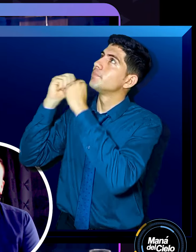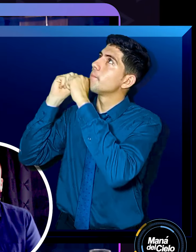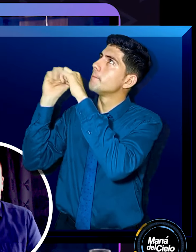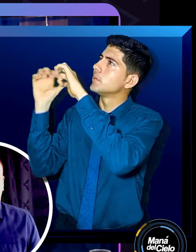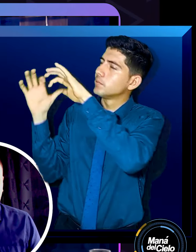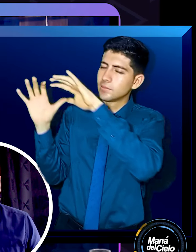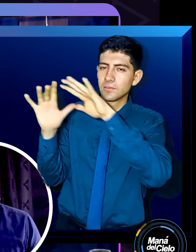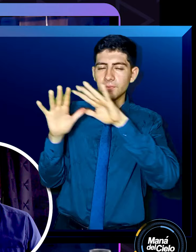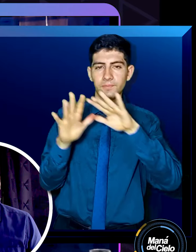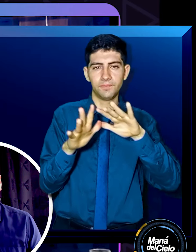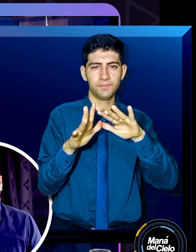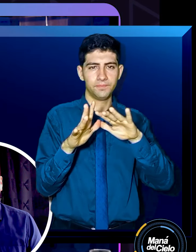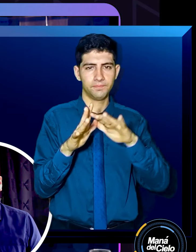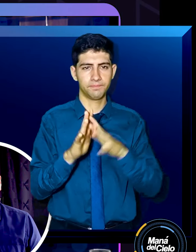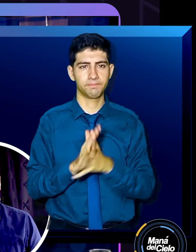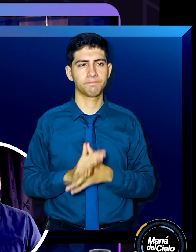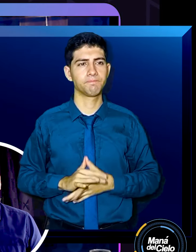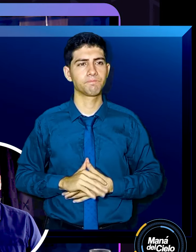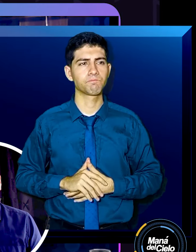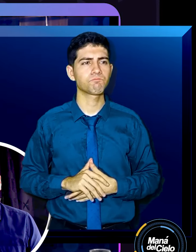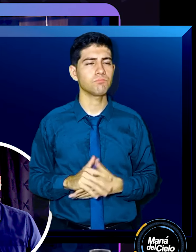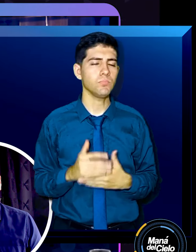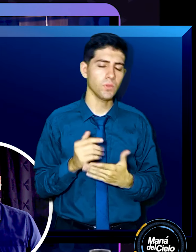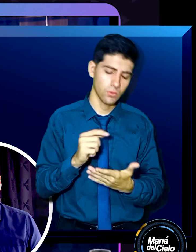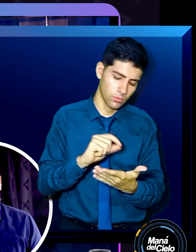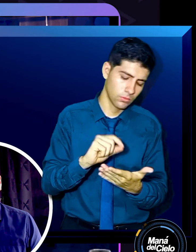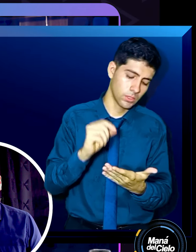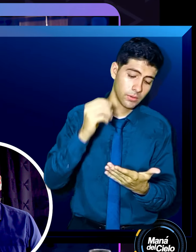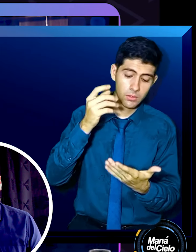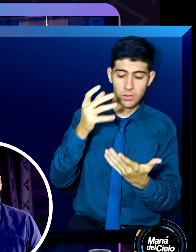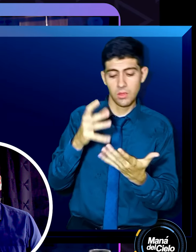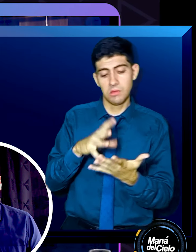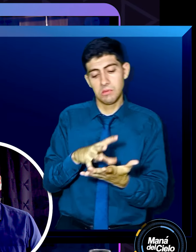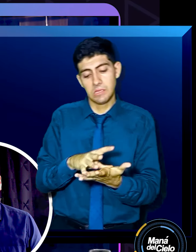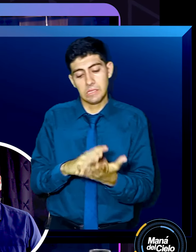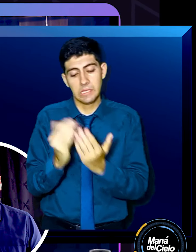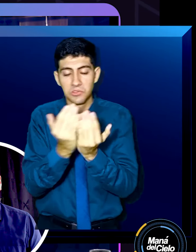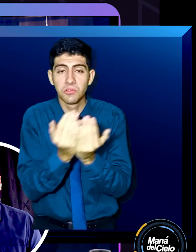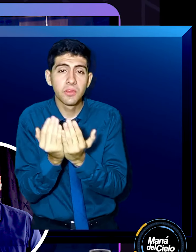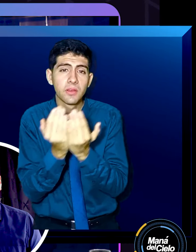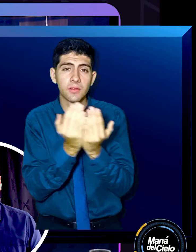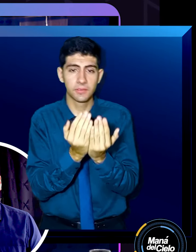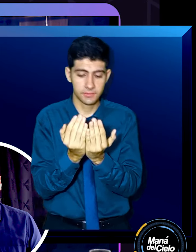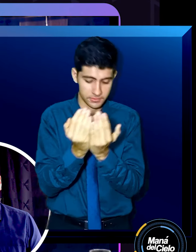bendecir. De hecho, yo estuve estudiando este sermón